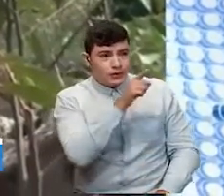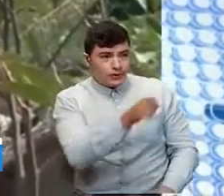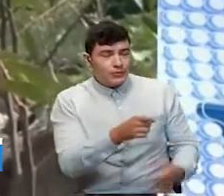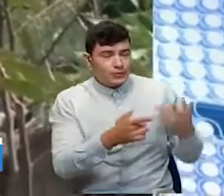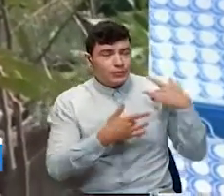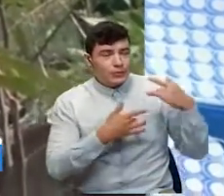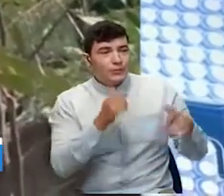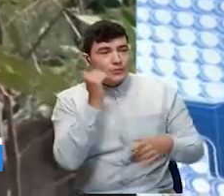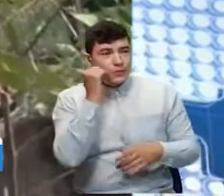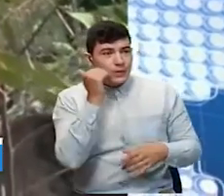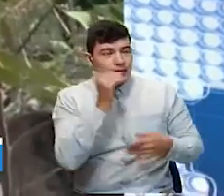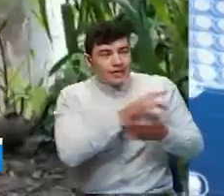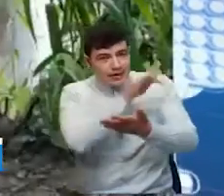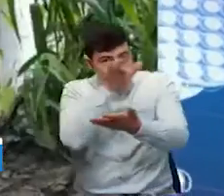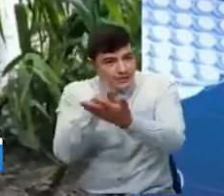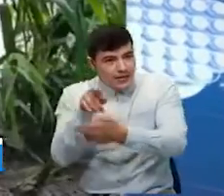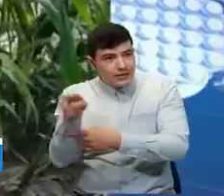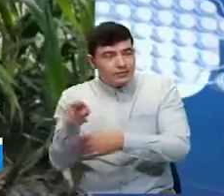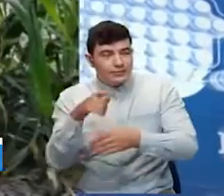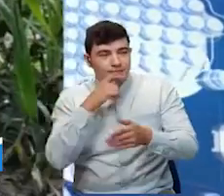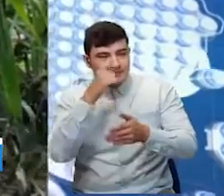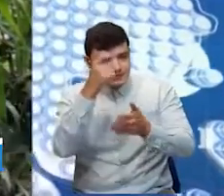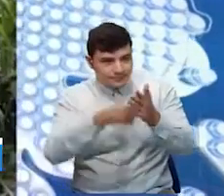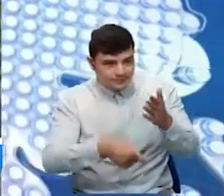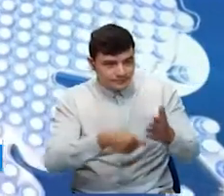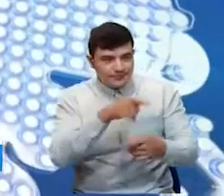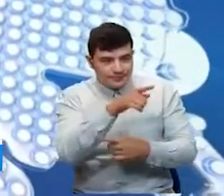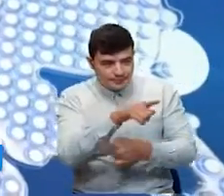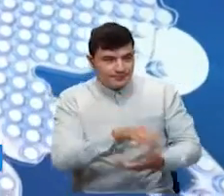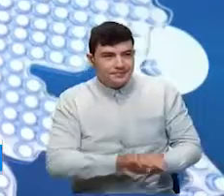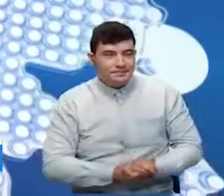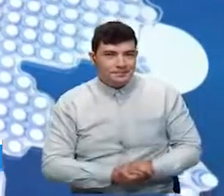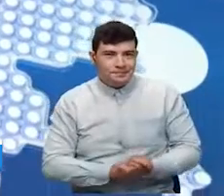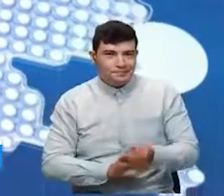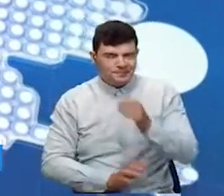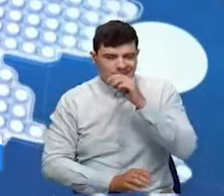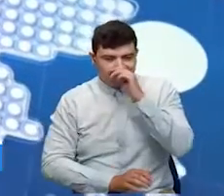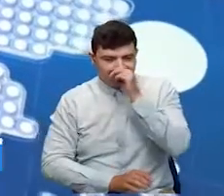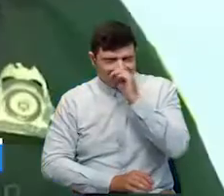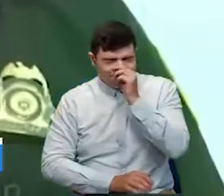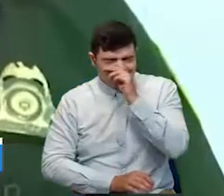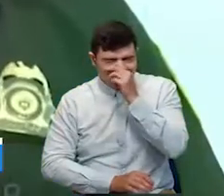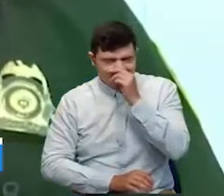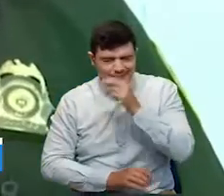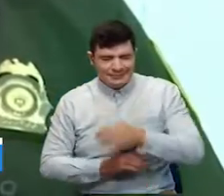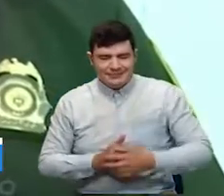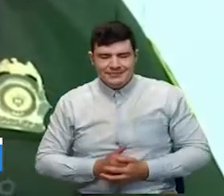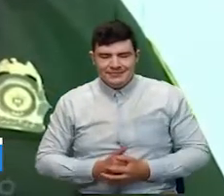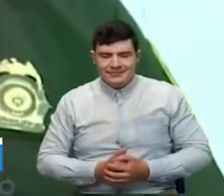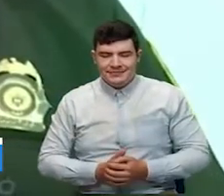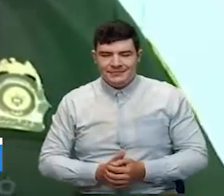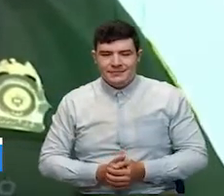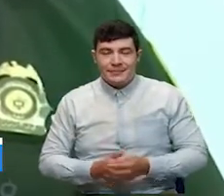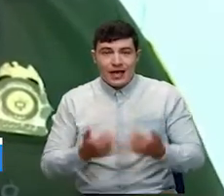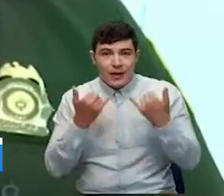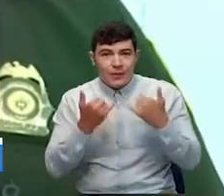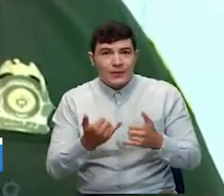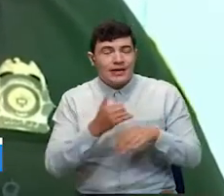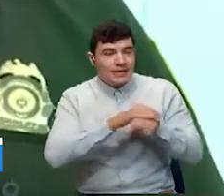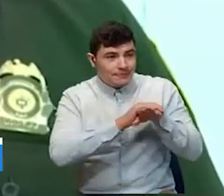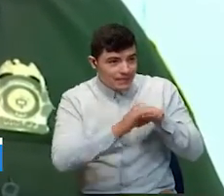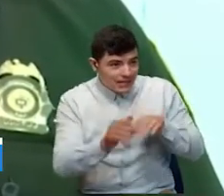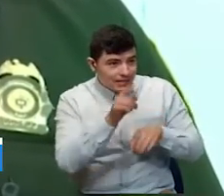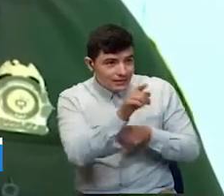las instalaciones para ser notificada de dicho comparendo. Por lo sucedido, se invita a esta persona para que se haga